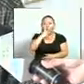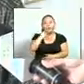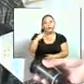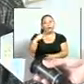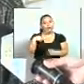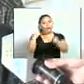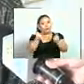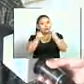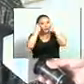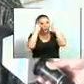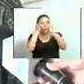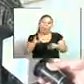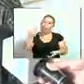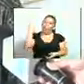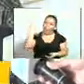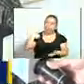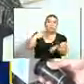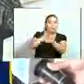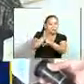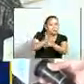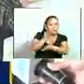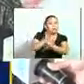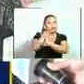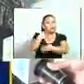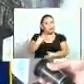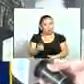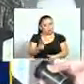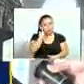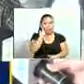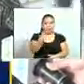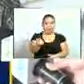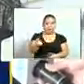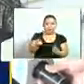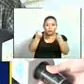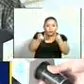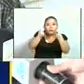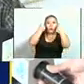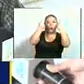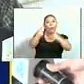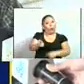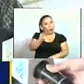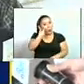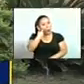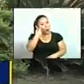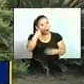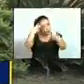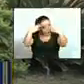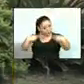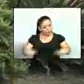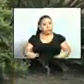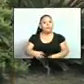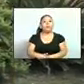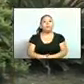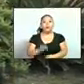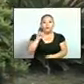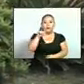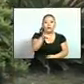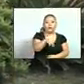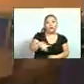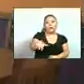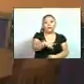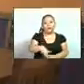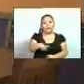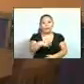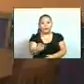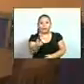mucho, yo he estado viniendo la vez pasada pero ahora veo sorprendente el cuido que tienen para uno. Las instalaciones del